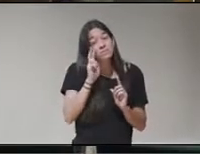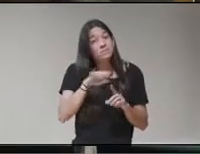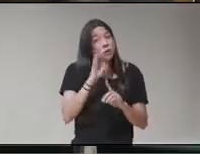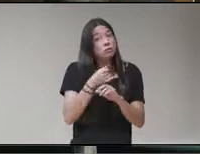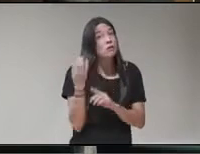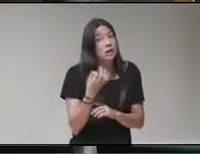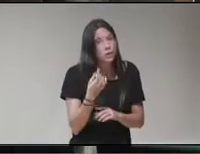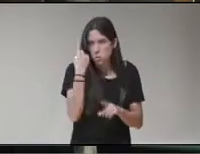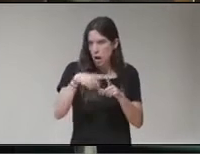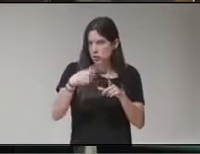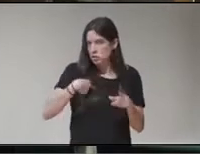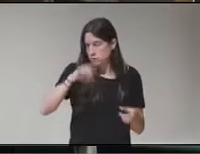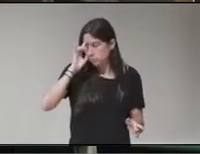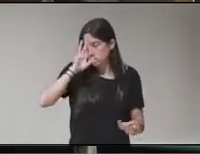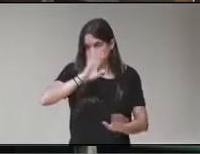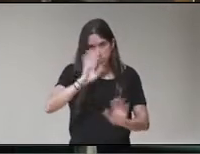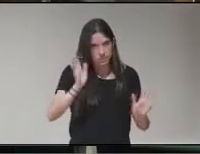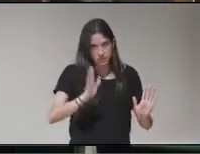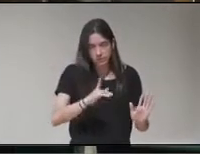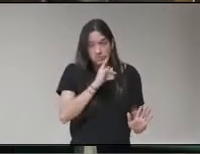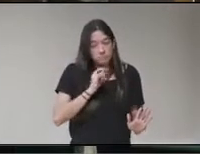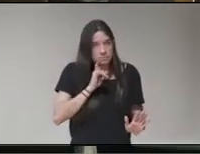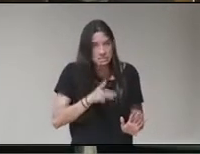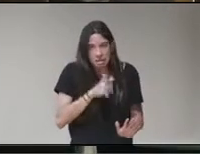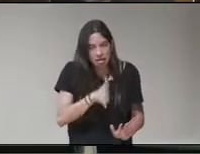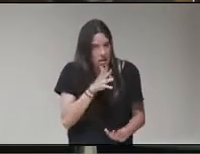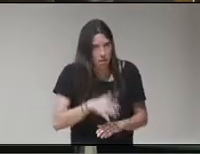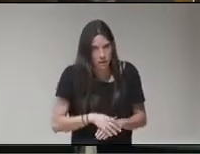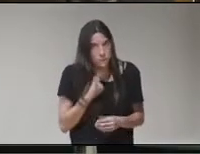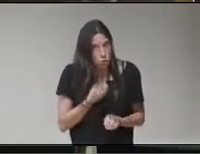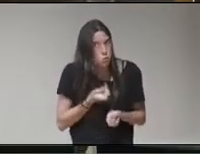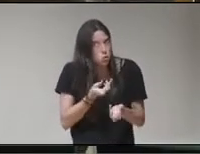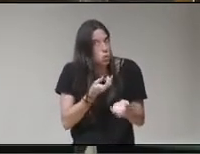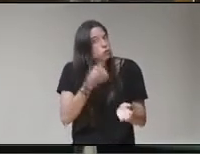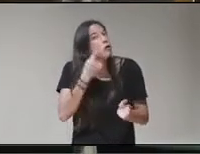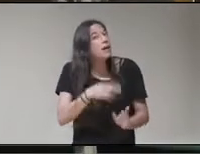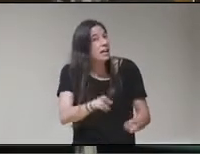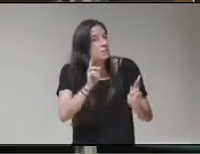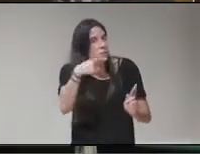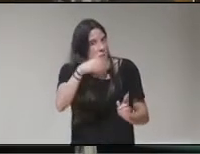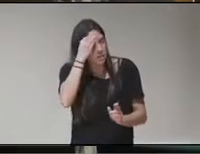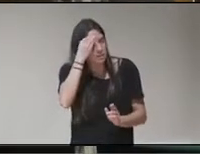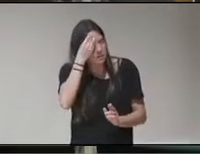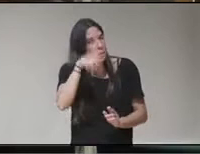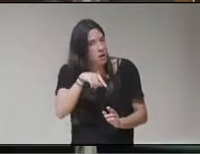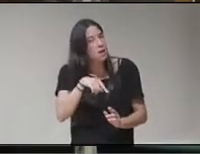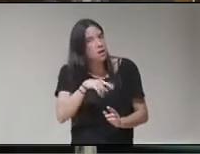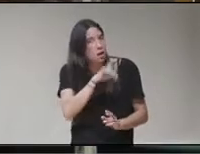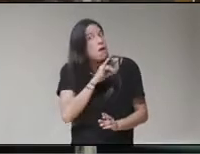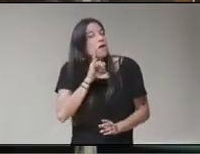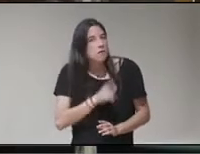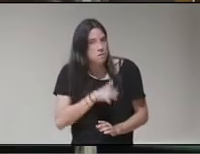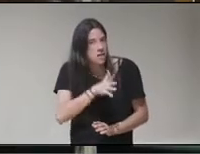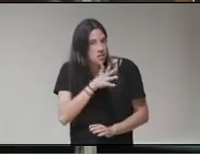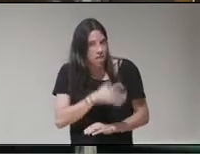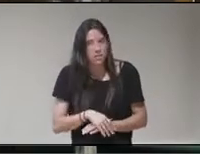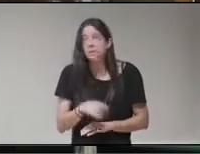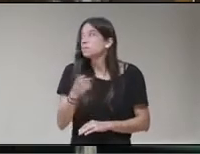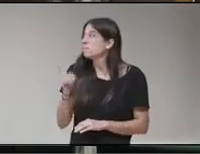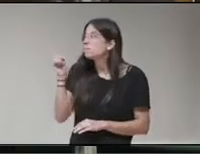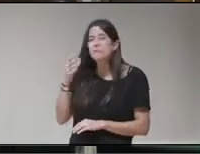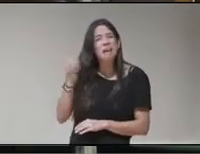que a mí me parece absolutamente fascinante. Y os la voy a contar porque espero que a vosotros también os lo parezca. ¿Qué es esto? Lo primero de todo,